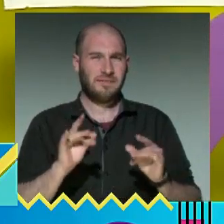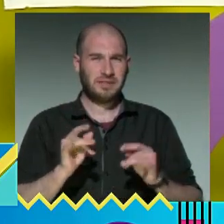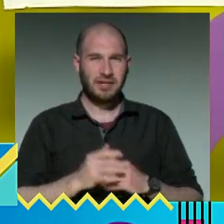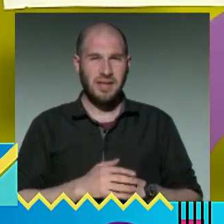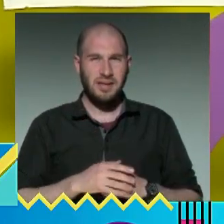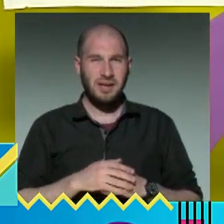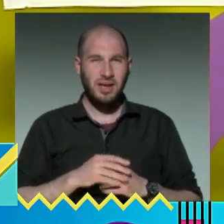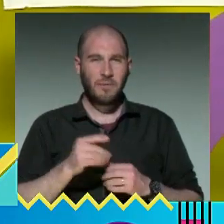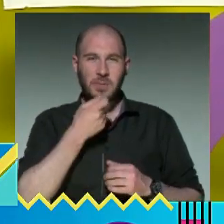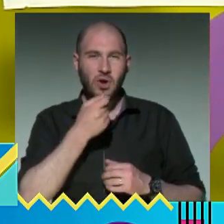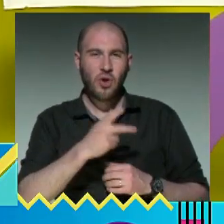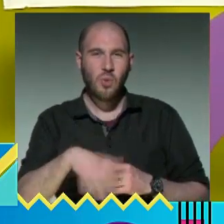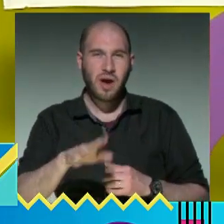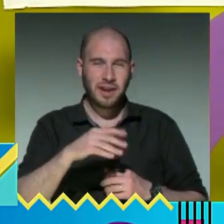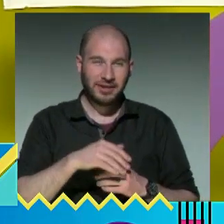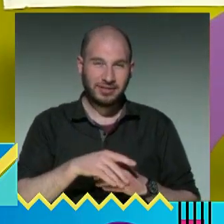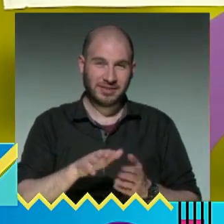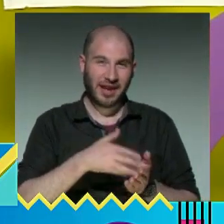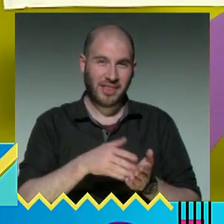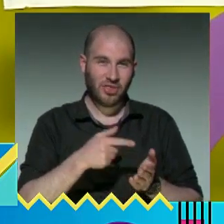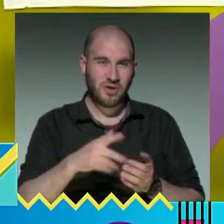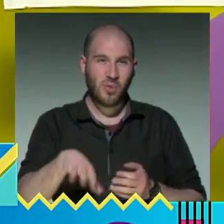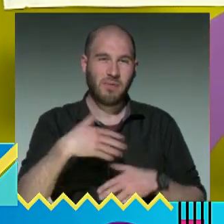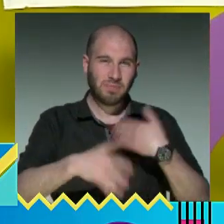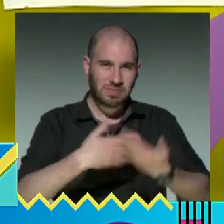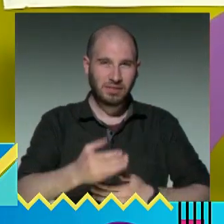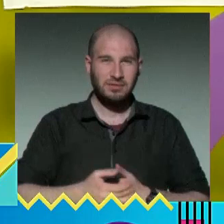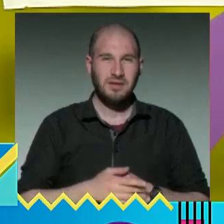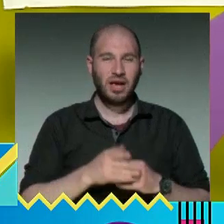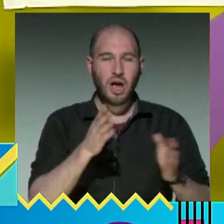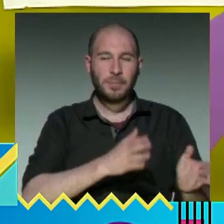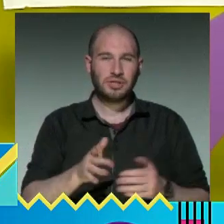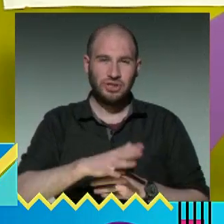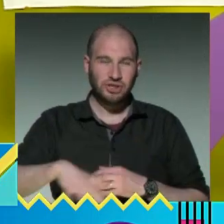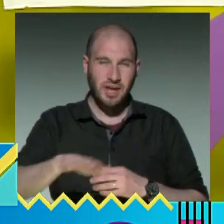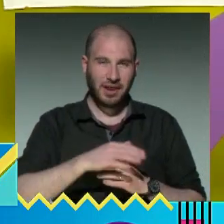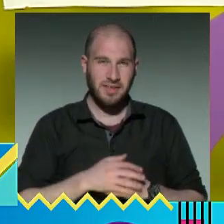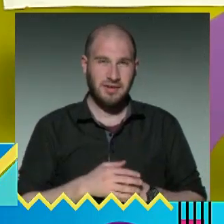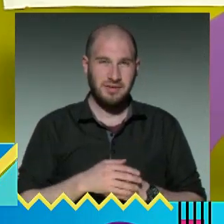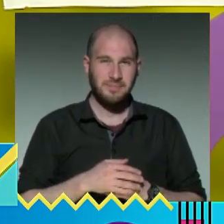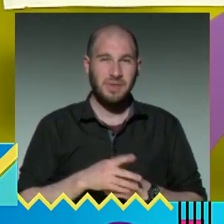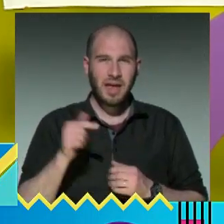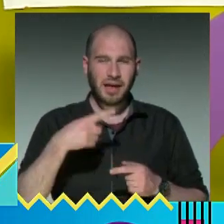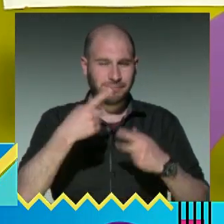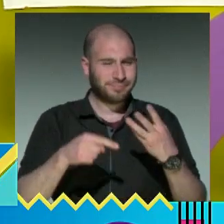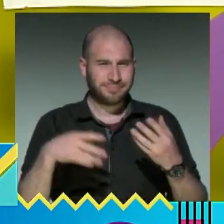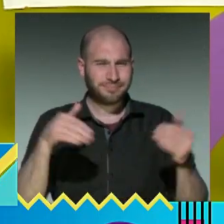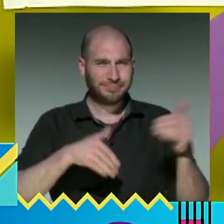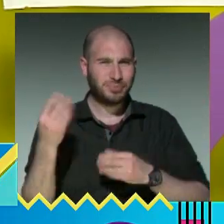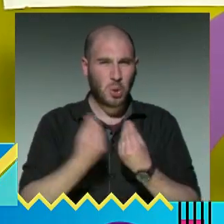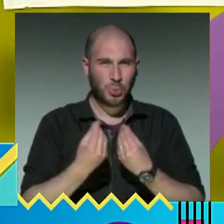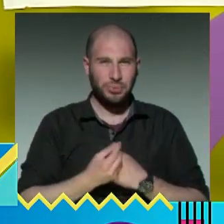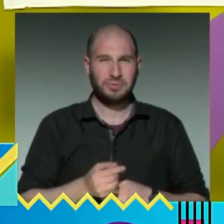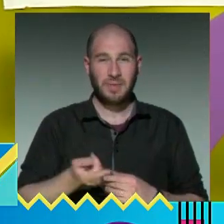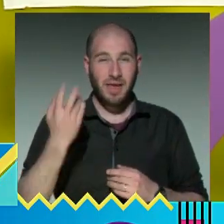Como lugar, ¿sí? Territorio, justamente donde se desarrollan los procesos sociales. Y ahí interactúan muchos actores.